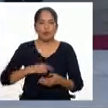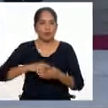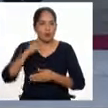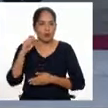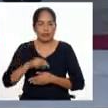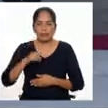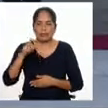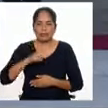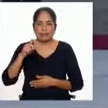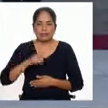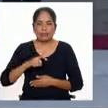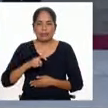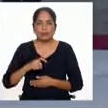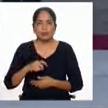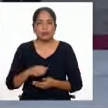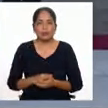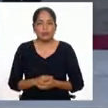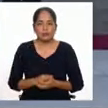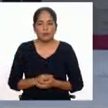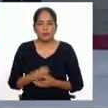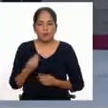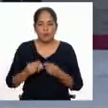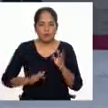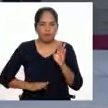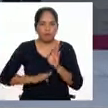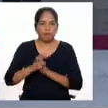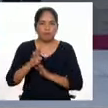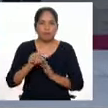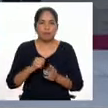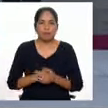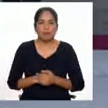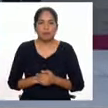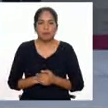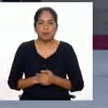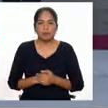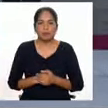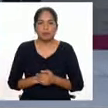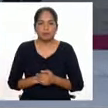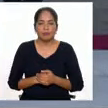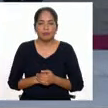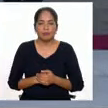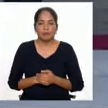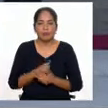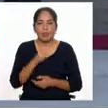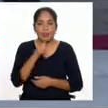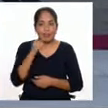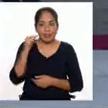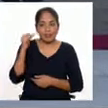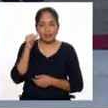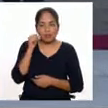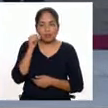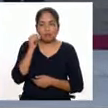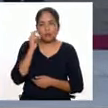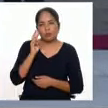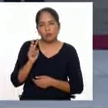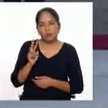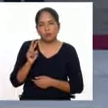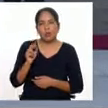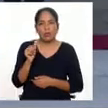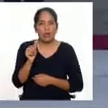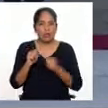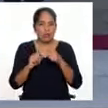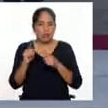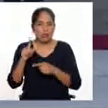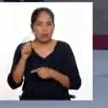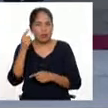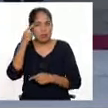para que pueda despegar esta provincia. Me decía su avanzada el día de ayer, oiga, yo pensé que Atalaya era un pueblo